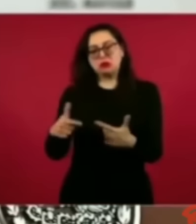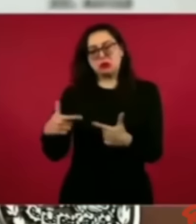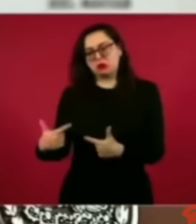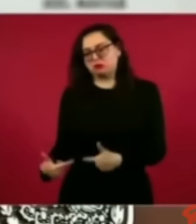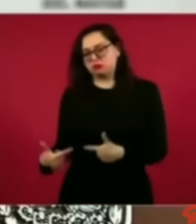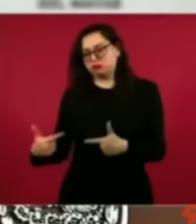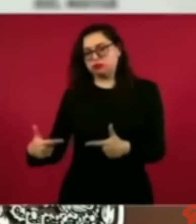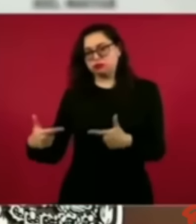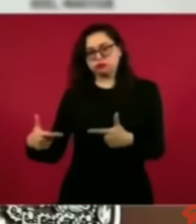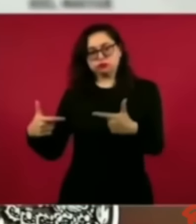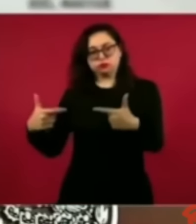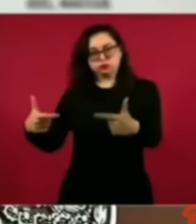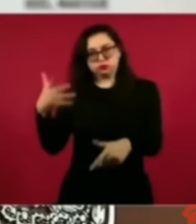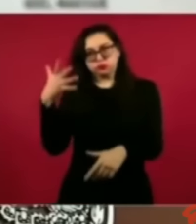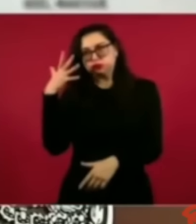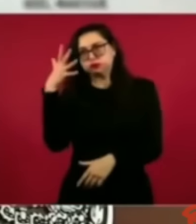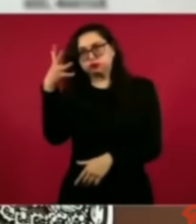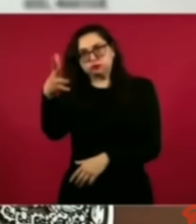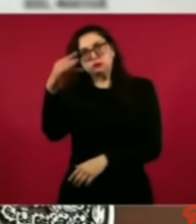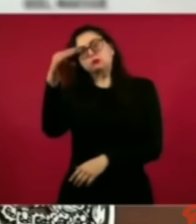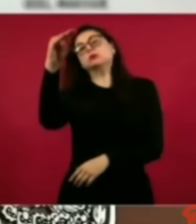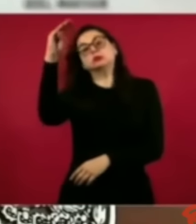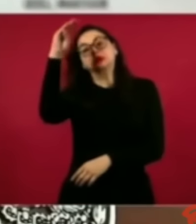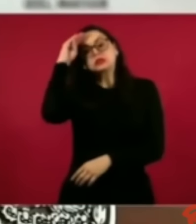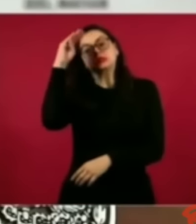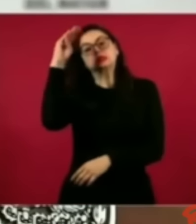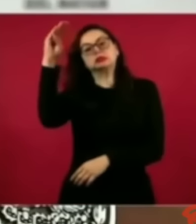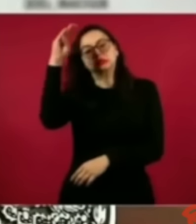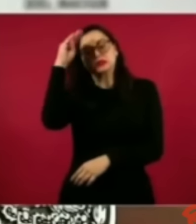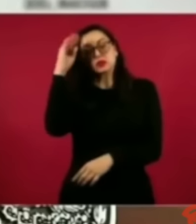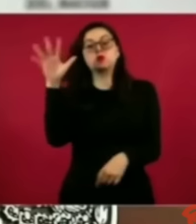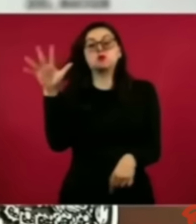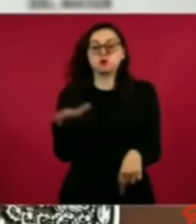por eso hago el llamado a estos